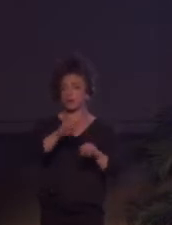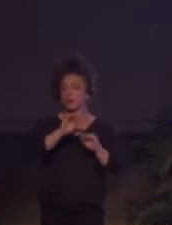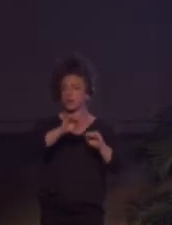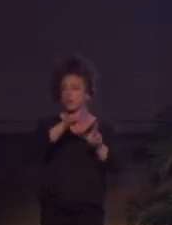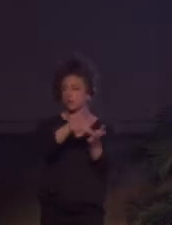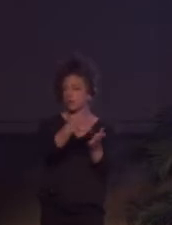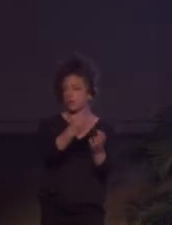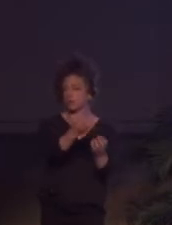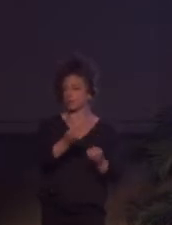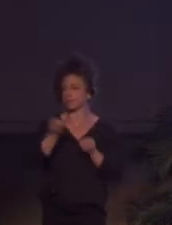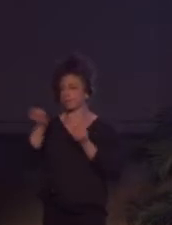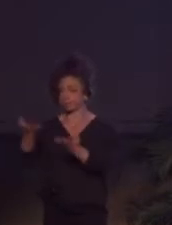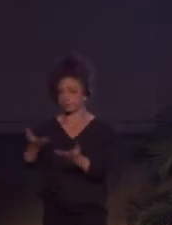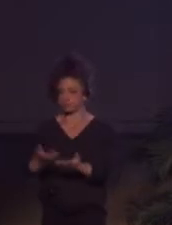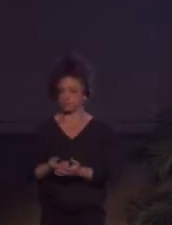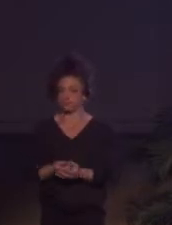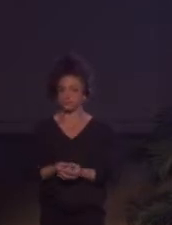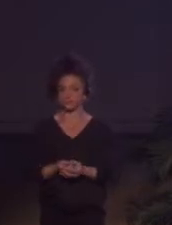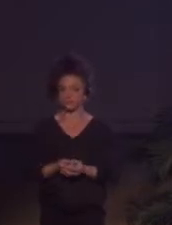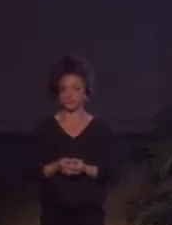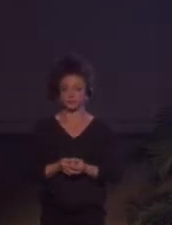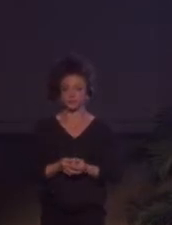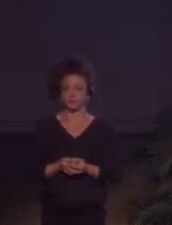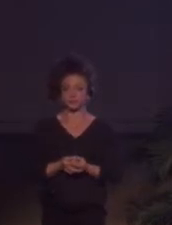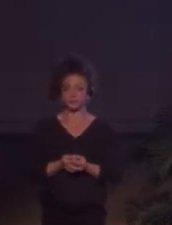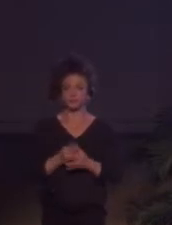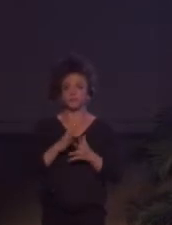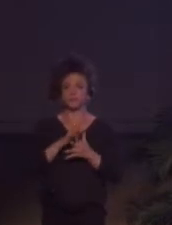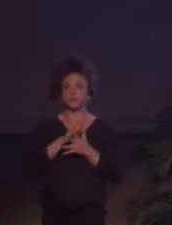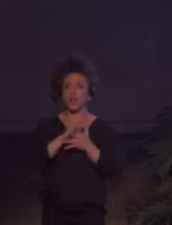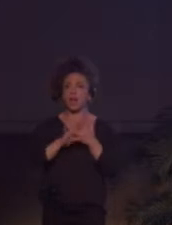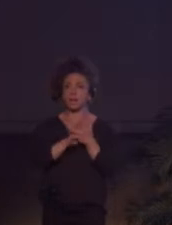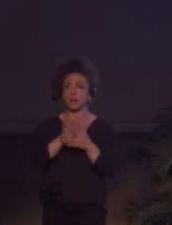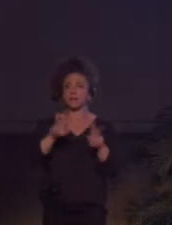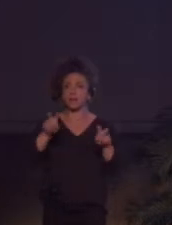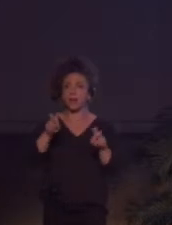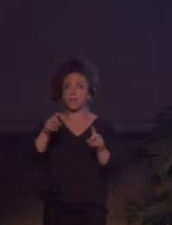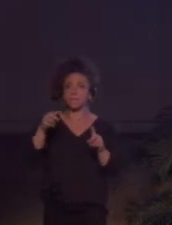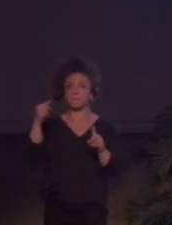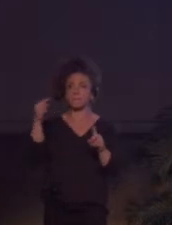ematen diren lege hauste edo bortizkeriaekin, baizik eta ikusita nola